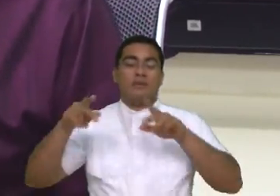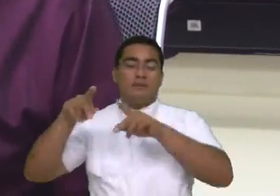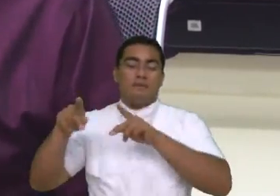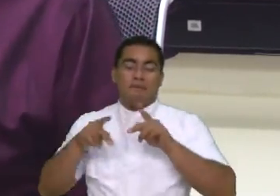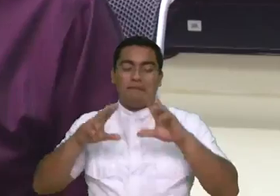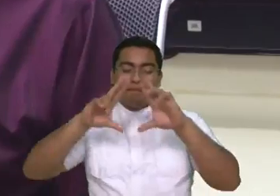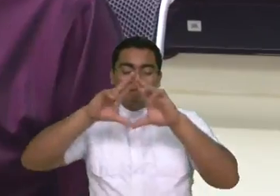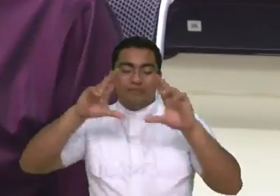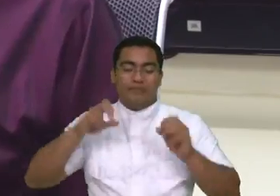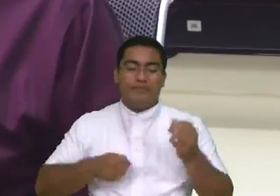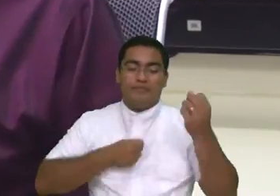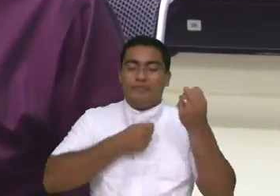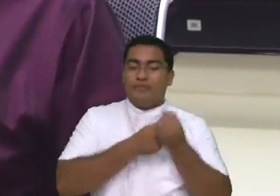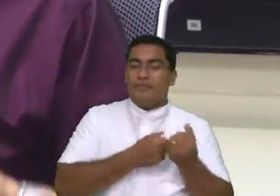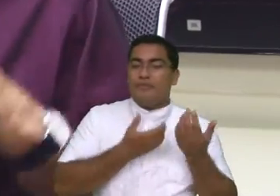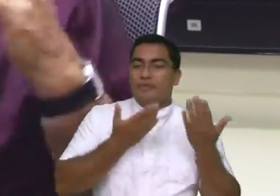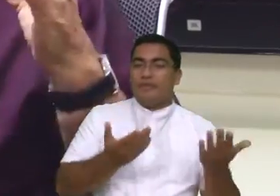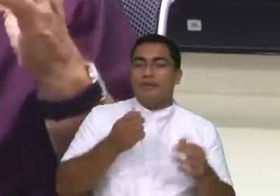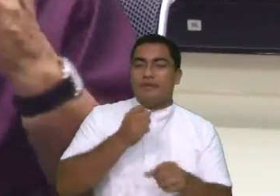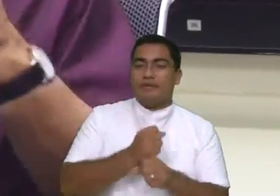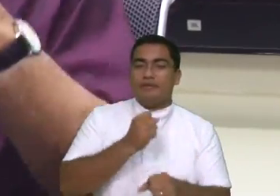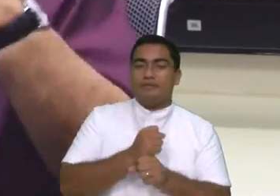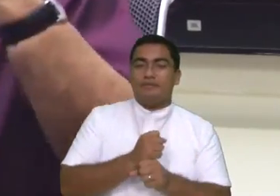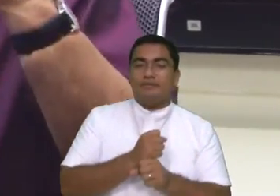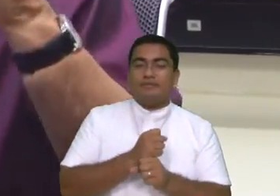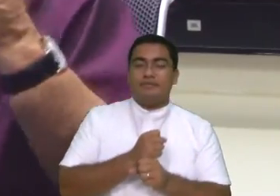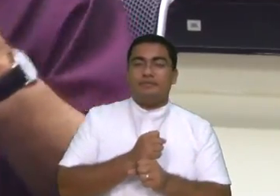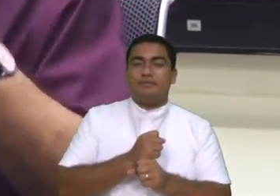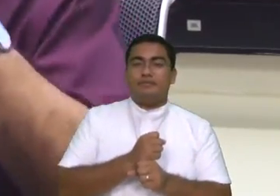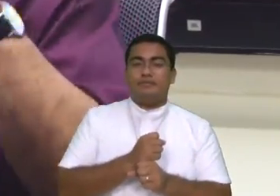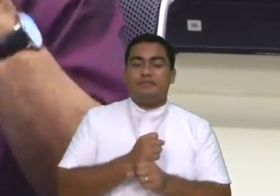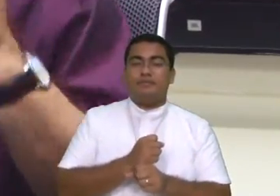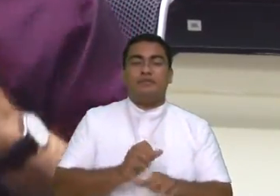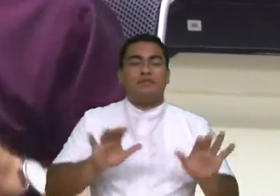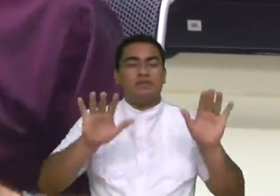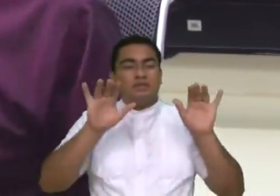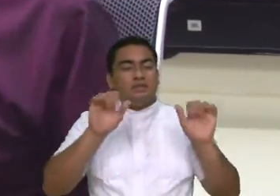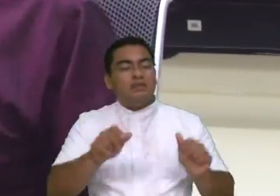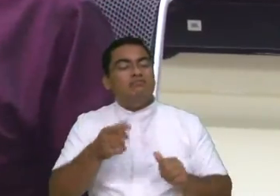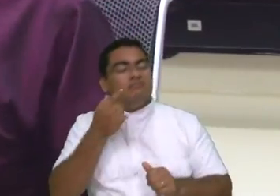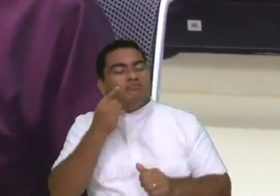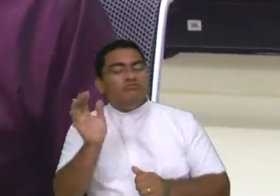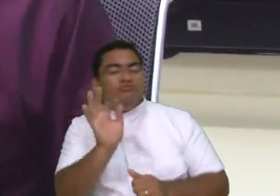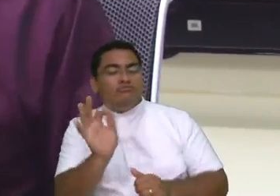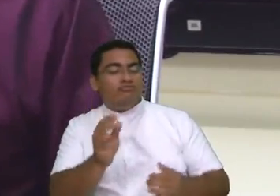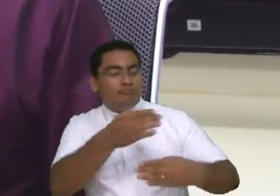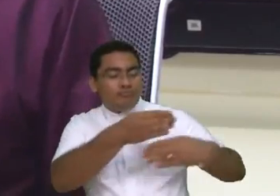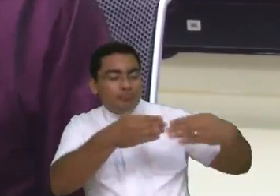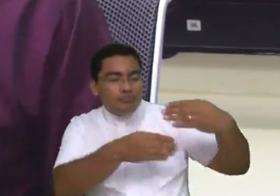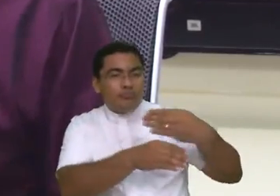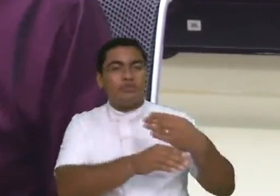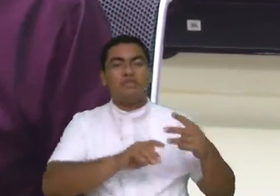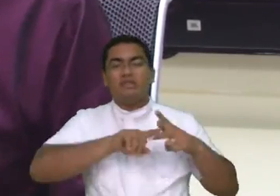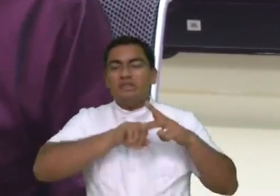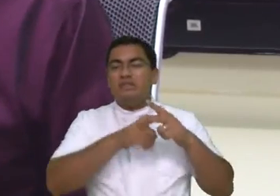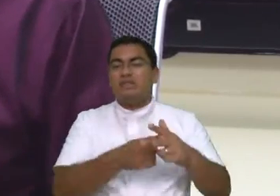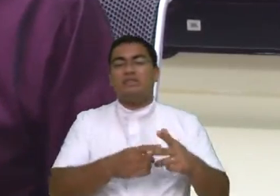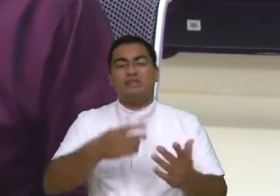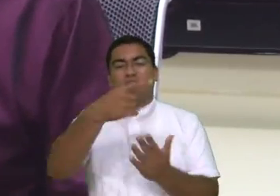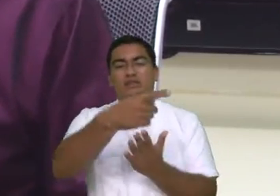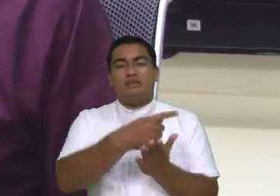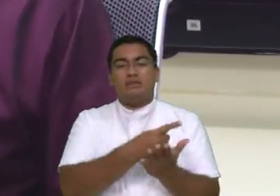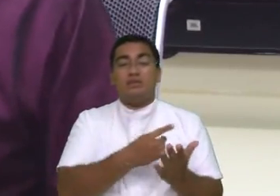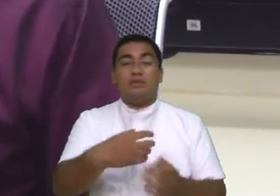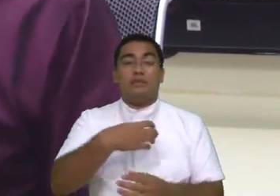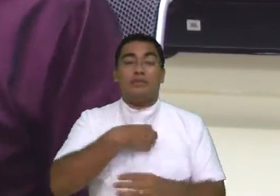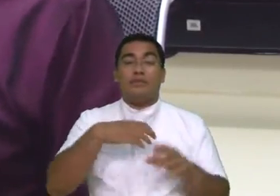nicaragüense trabajando para ir ya dándole forma a las primeras etapas de este gran proyecto de